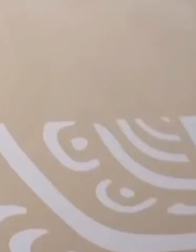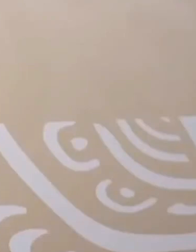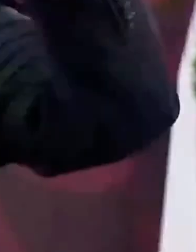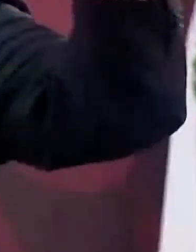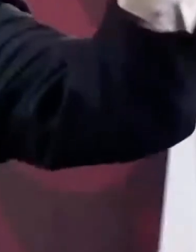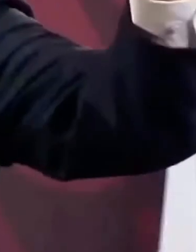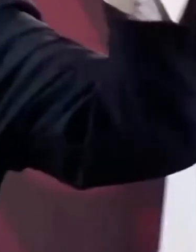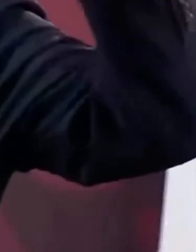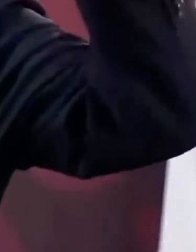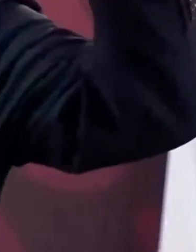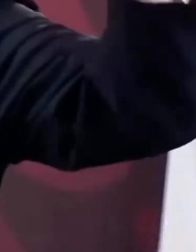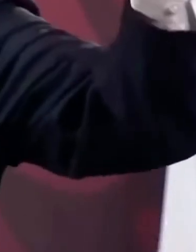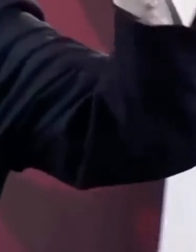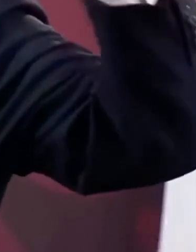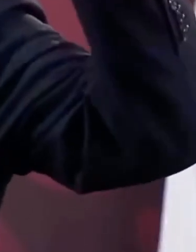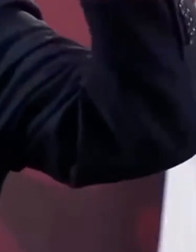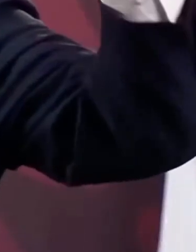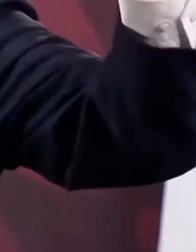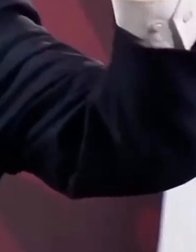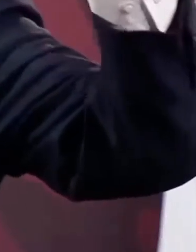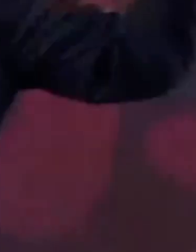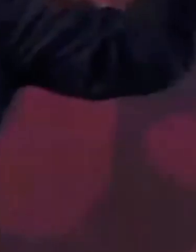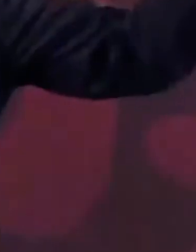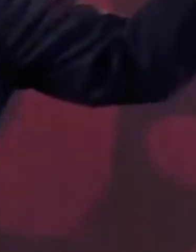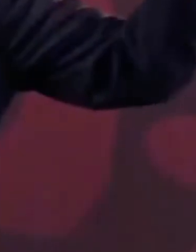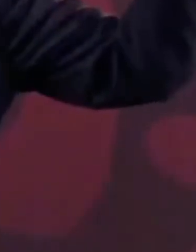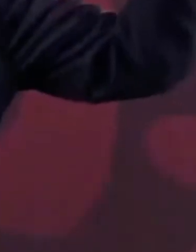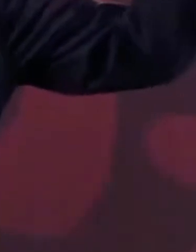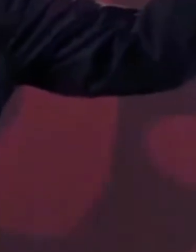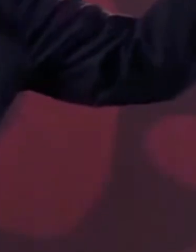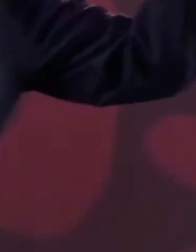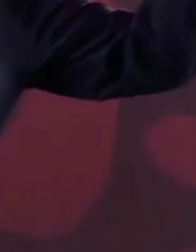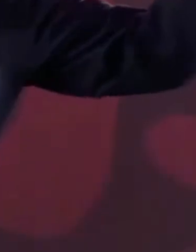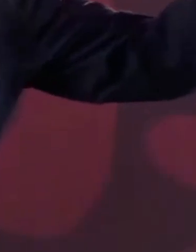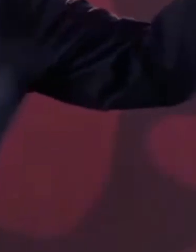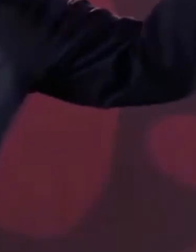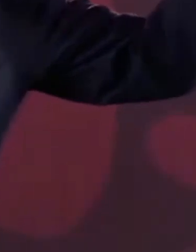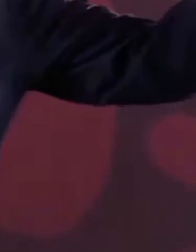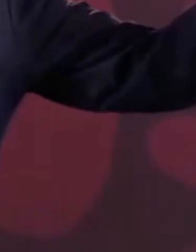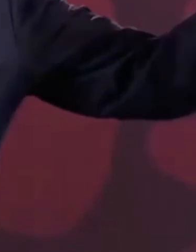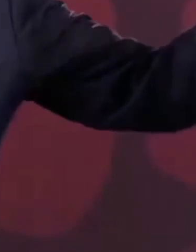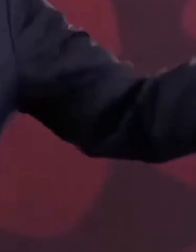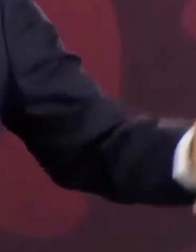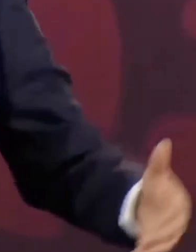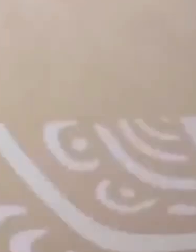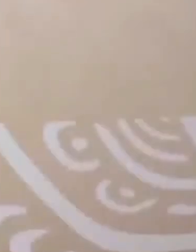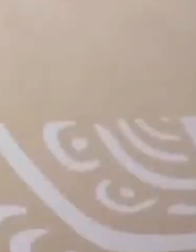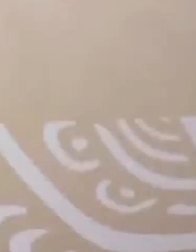de juguetes o de pelotas